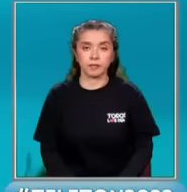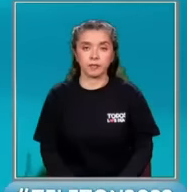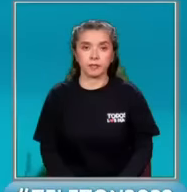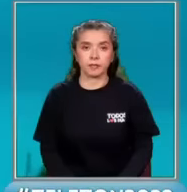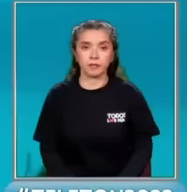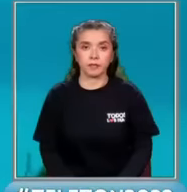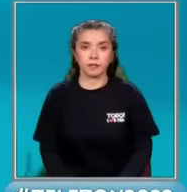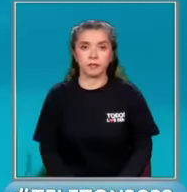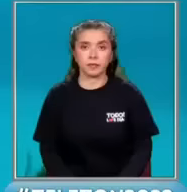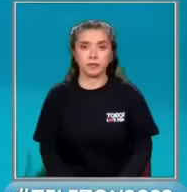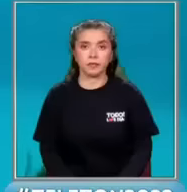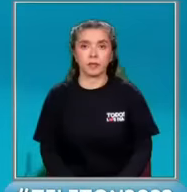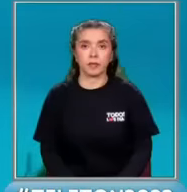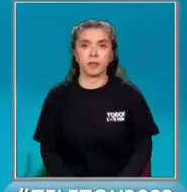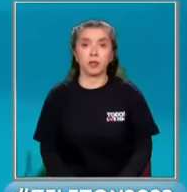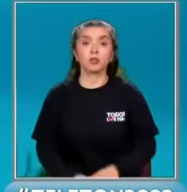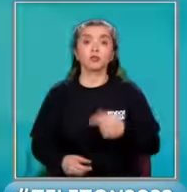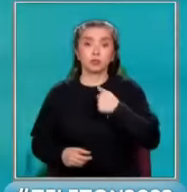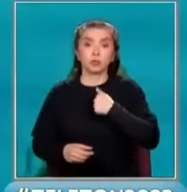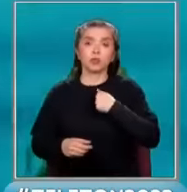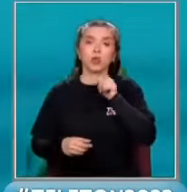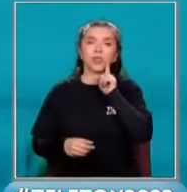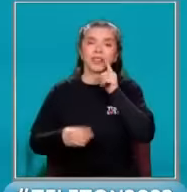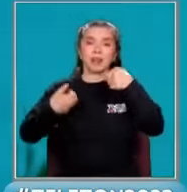Mi medio de transporte era en moto.